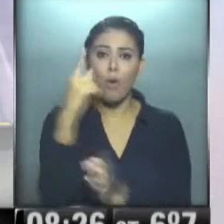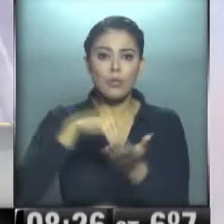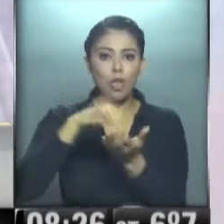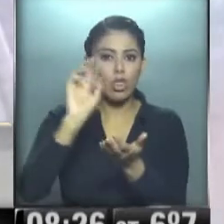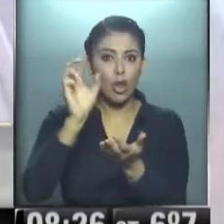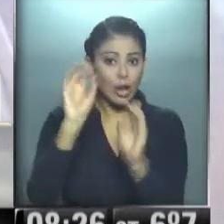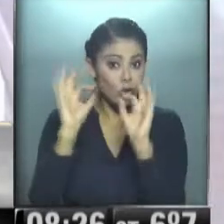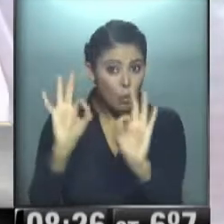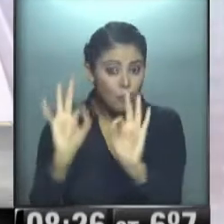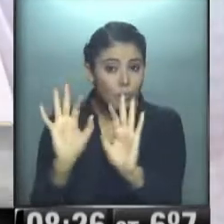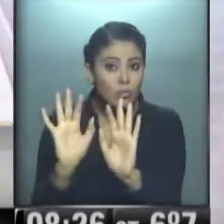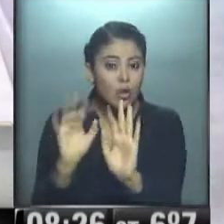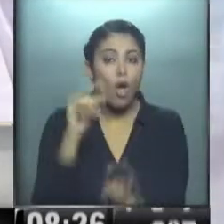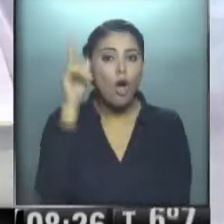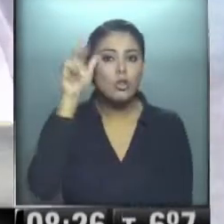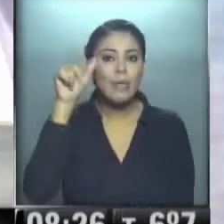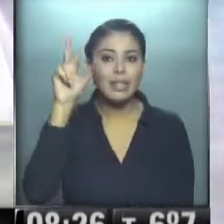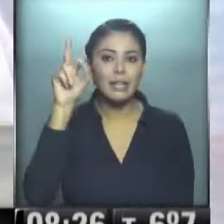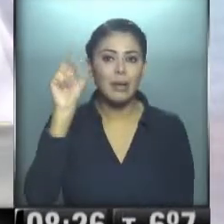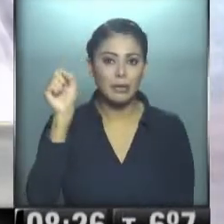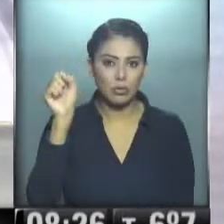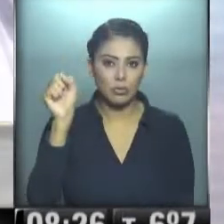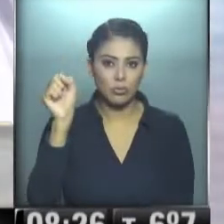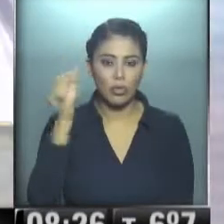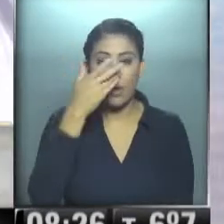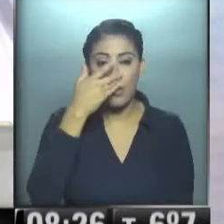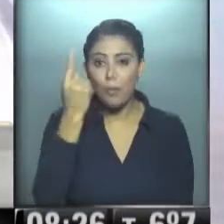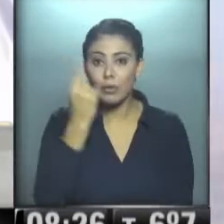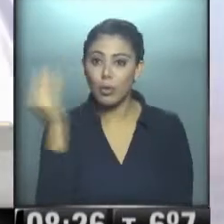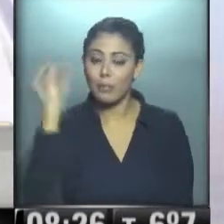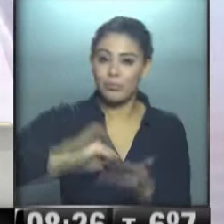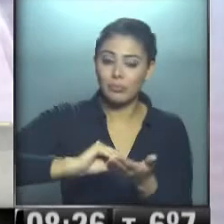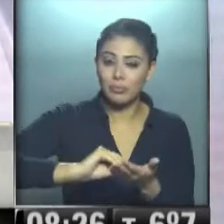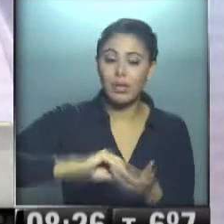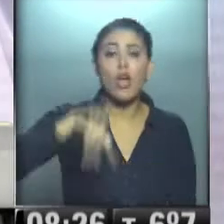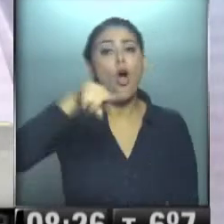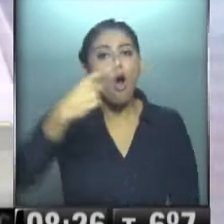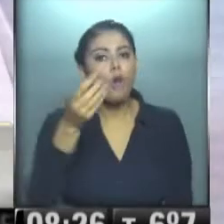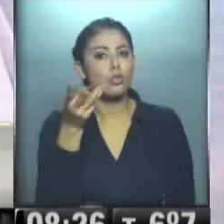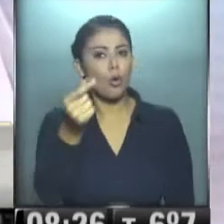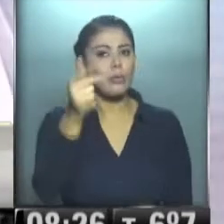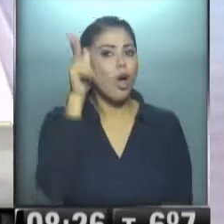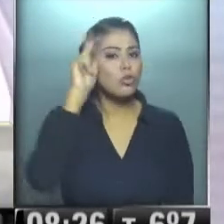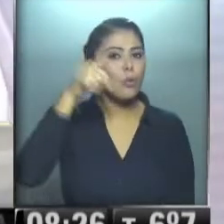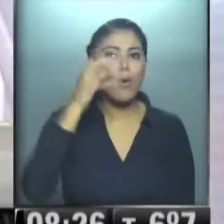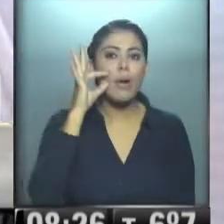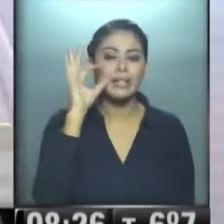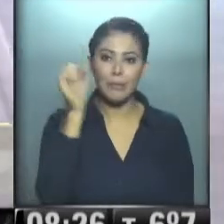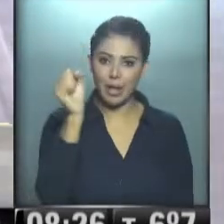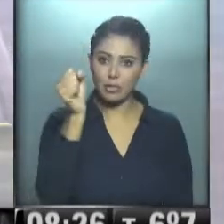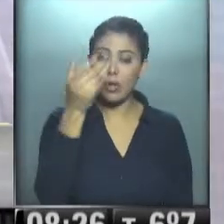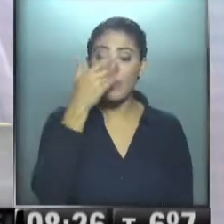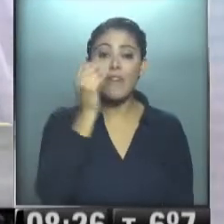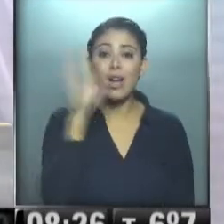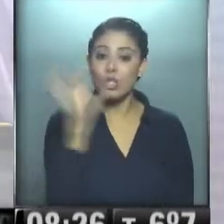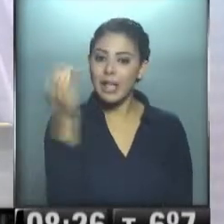redondito a 8 con 31 minutos 8 de 12 29 otra operación por 8 con 40 aparece el